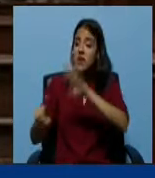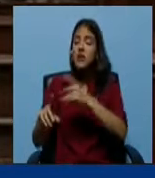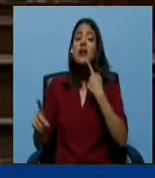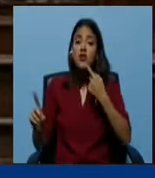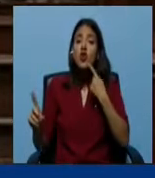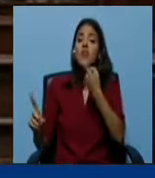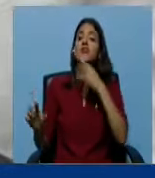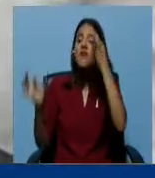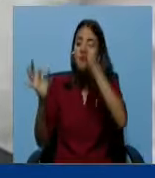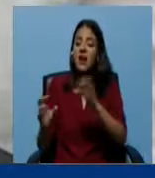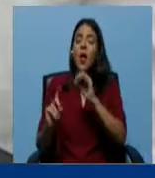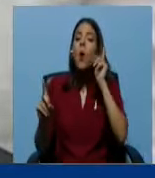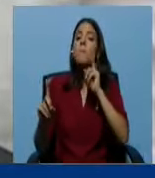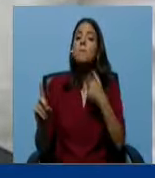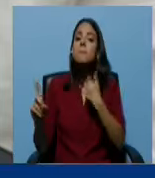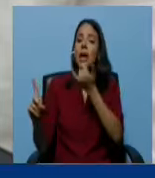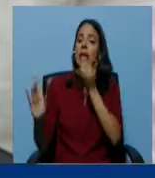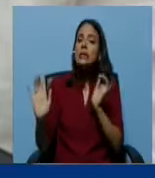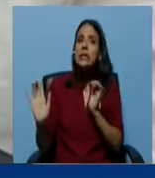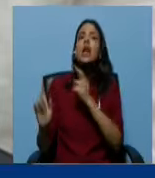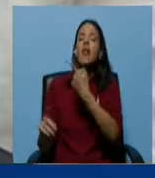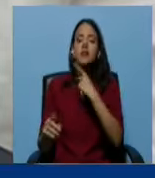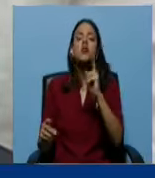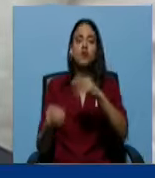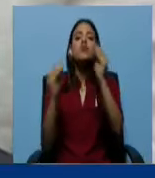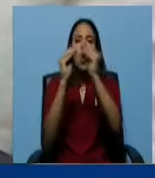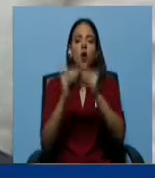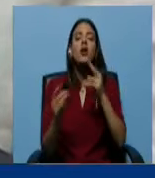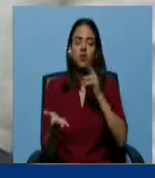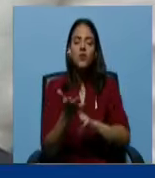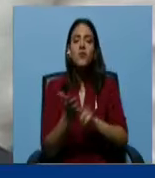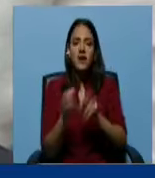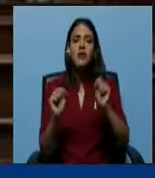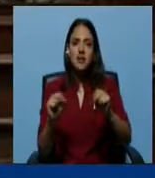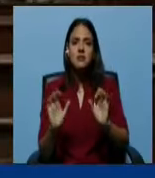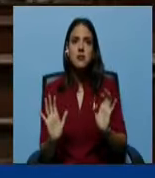Samuel Moncada verifica lo que digo.